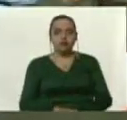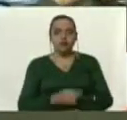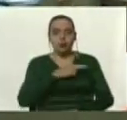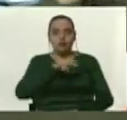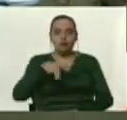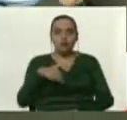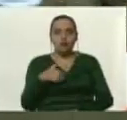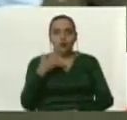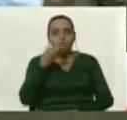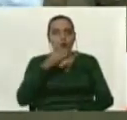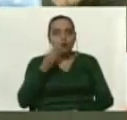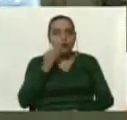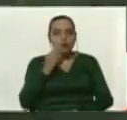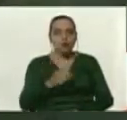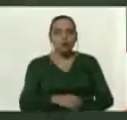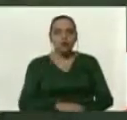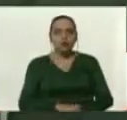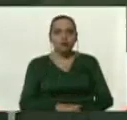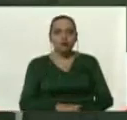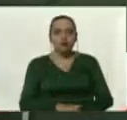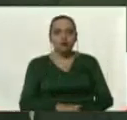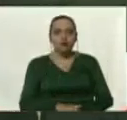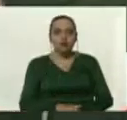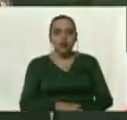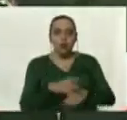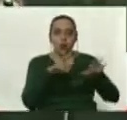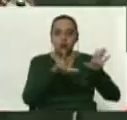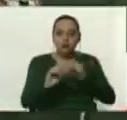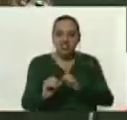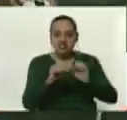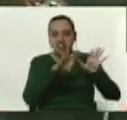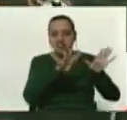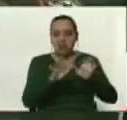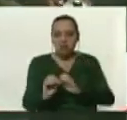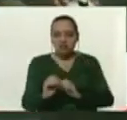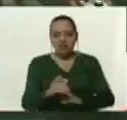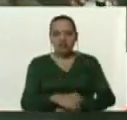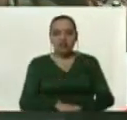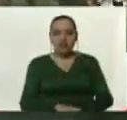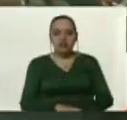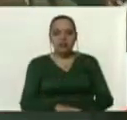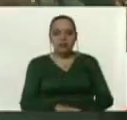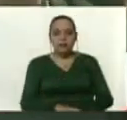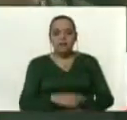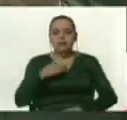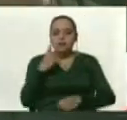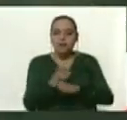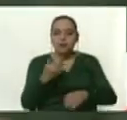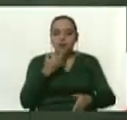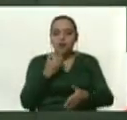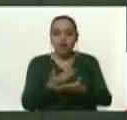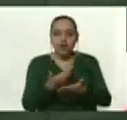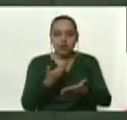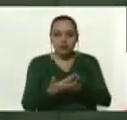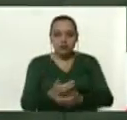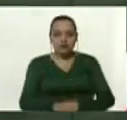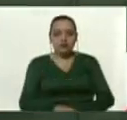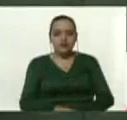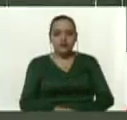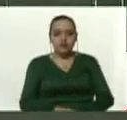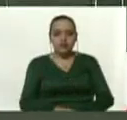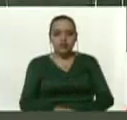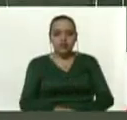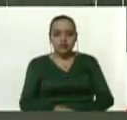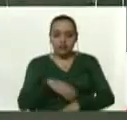Nosotros, la juventud de los 80 y de los 90, tenemos que agradecerles que tocaron